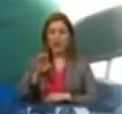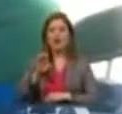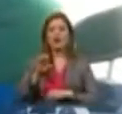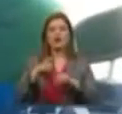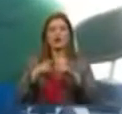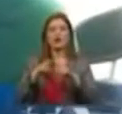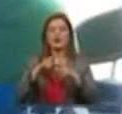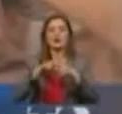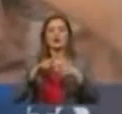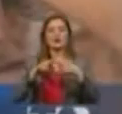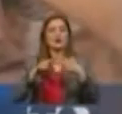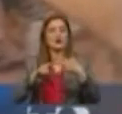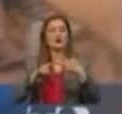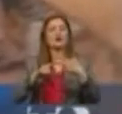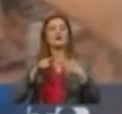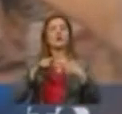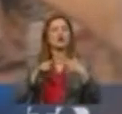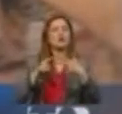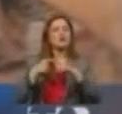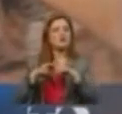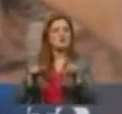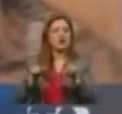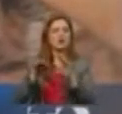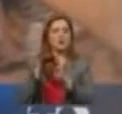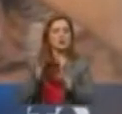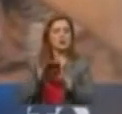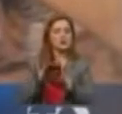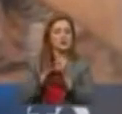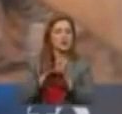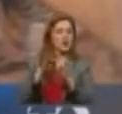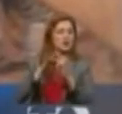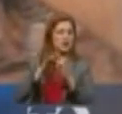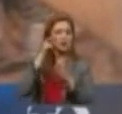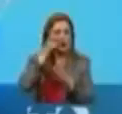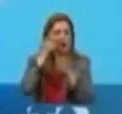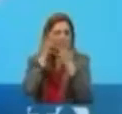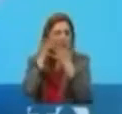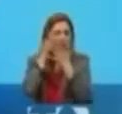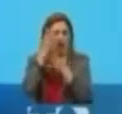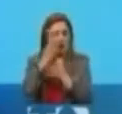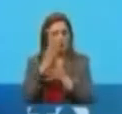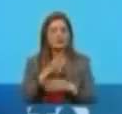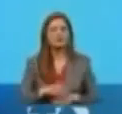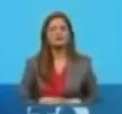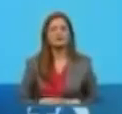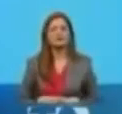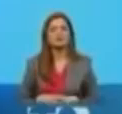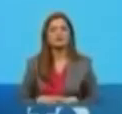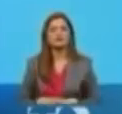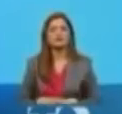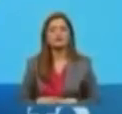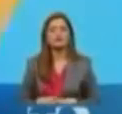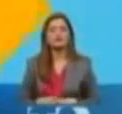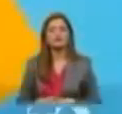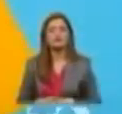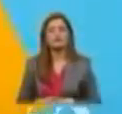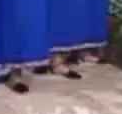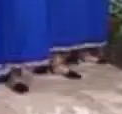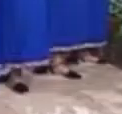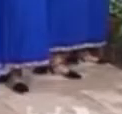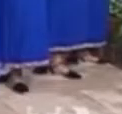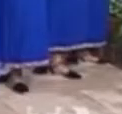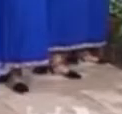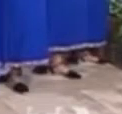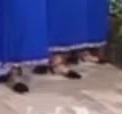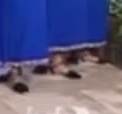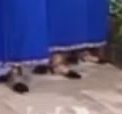carotenoides y luteína se asocian a una reducción significativa del riesgo a desarrollar esta enfermedad. Stephanie Paz, 24 horas.